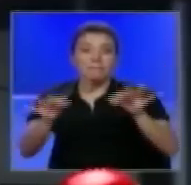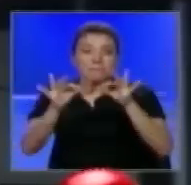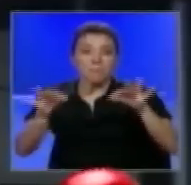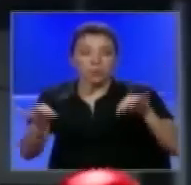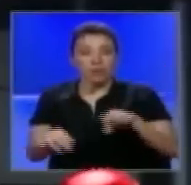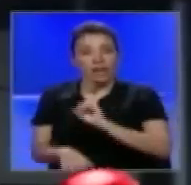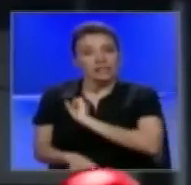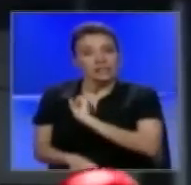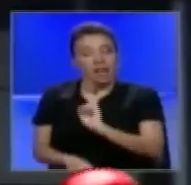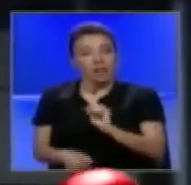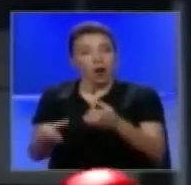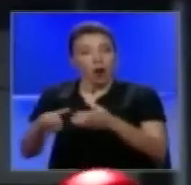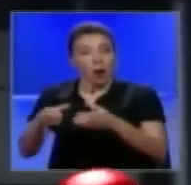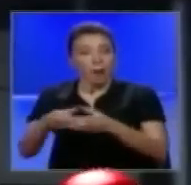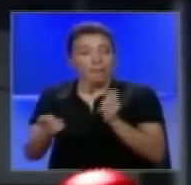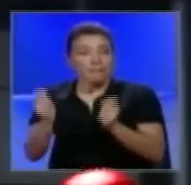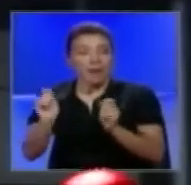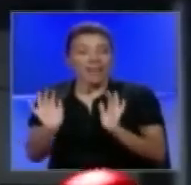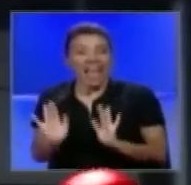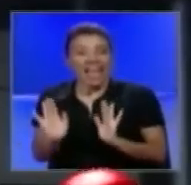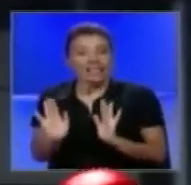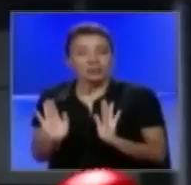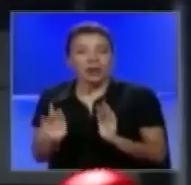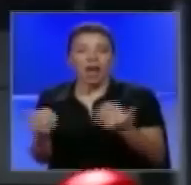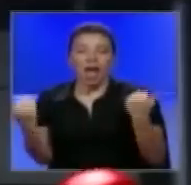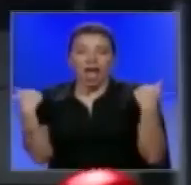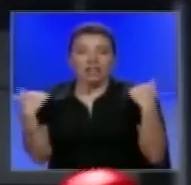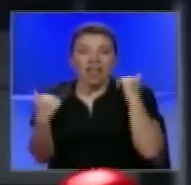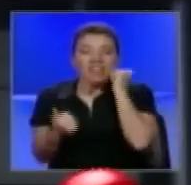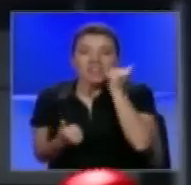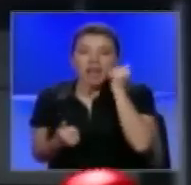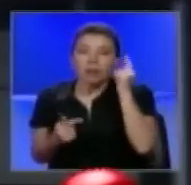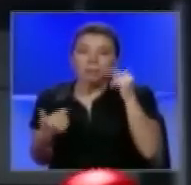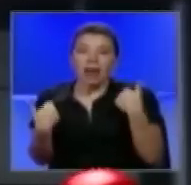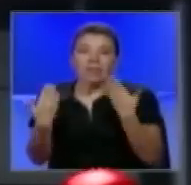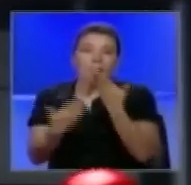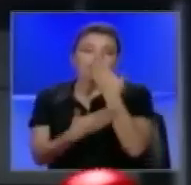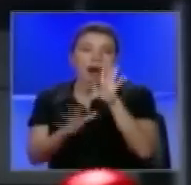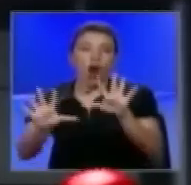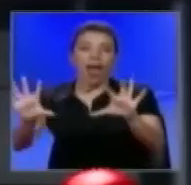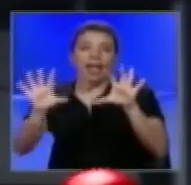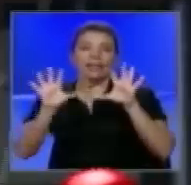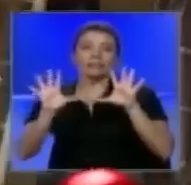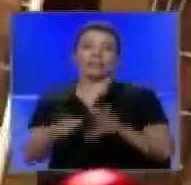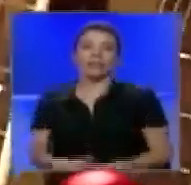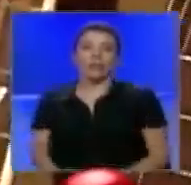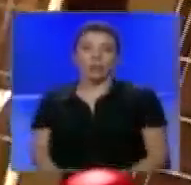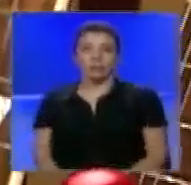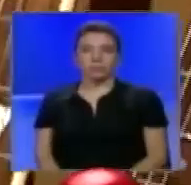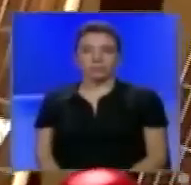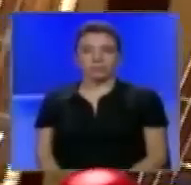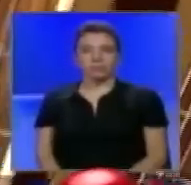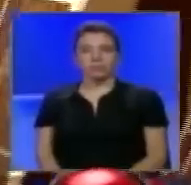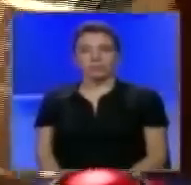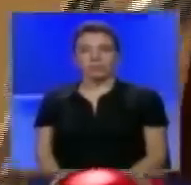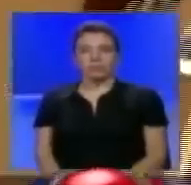Mientras en Santiago, una de las bandas más esperadas del certamen ensaya diario para entregar el mejor espectáculo.